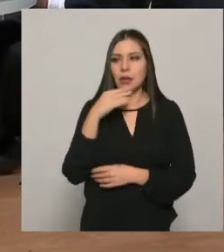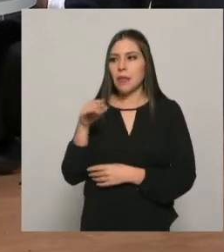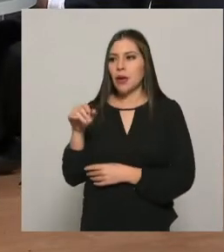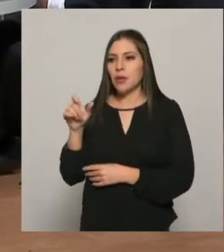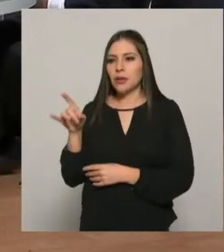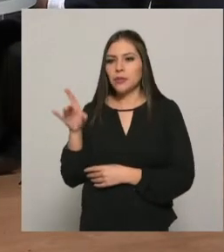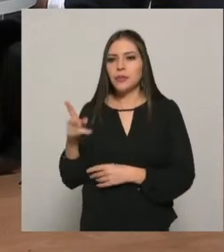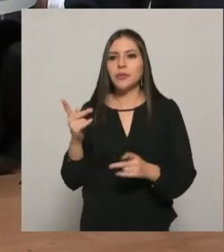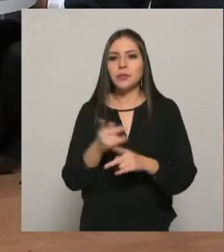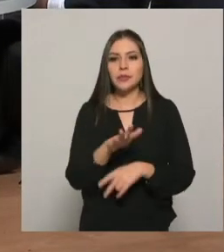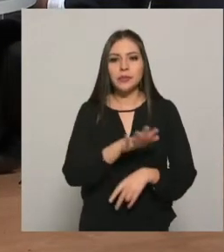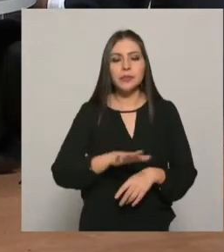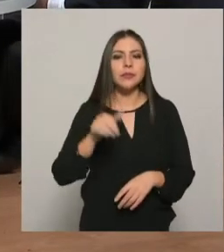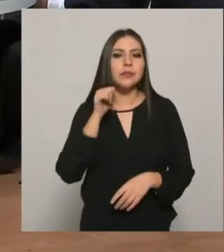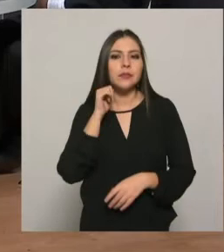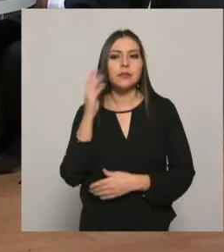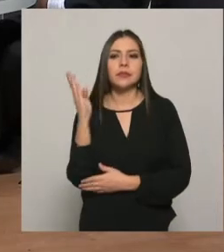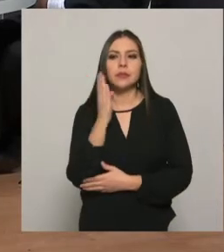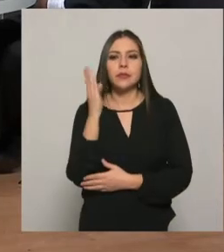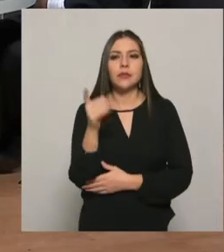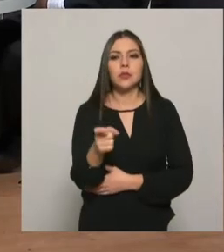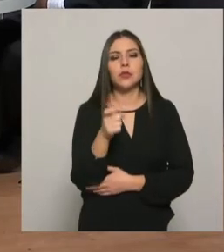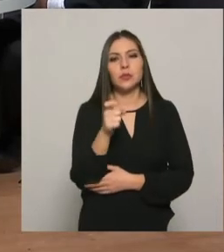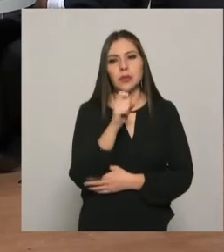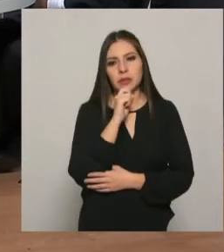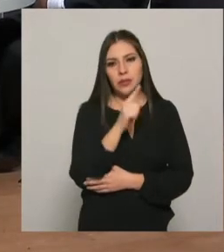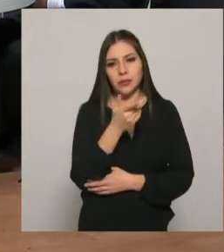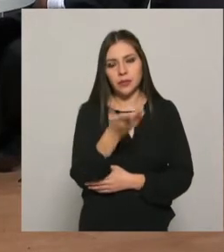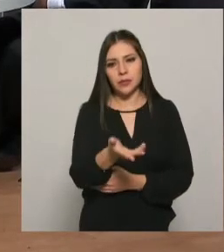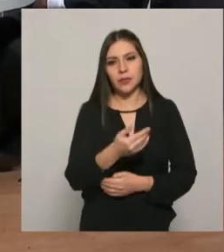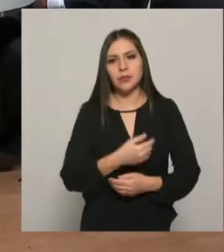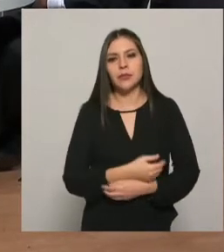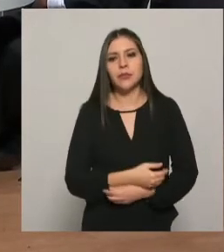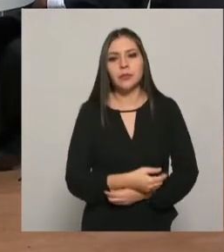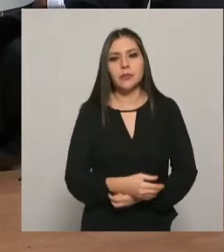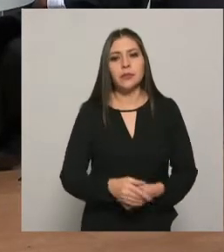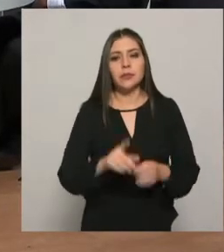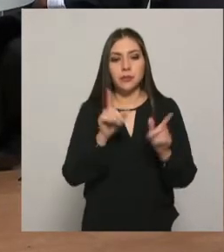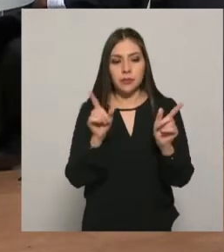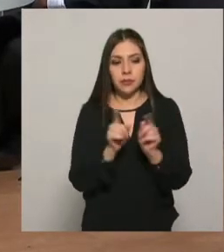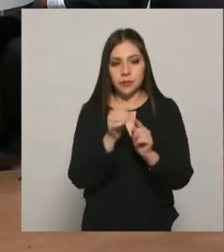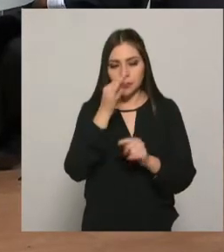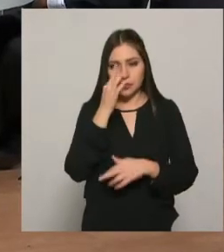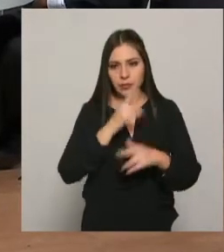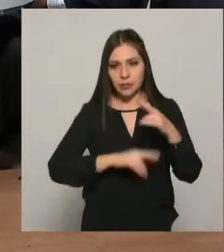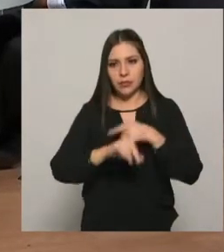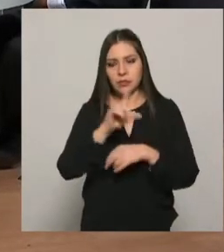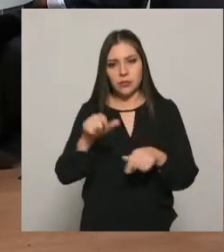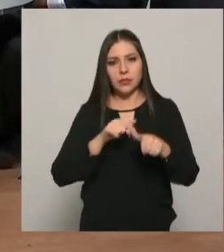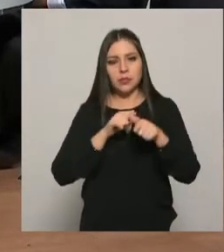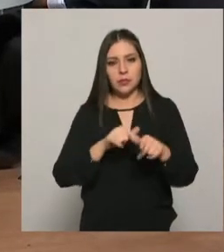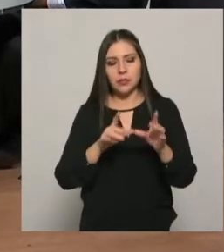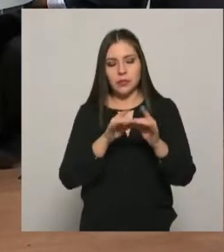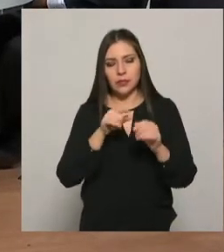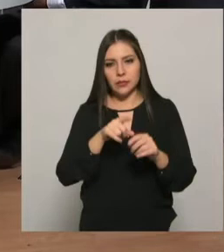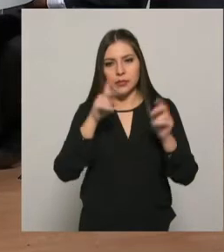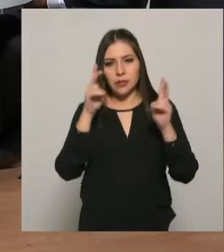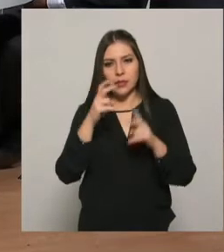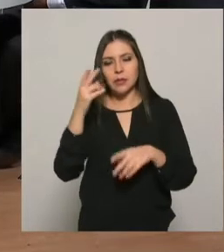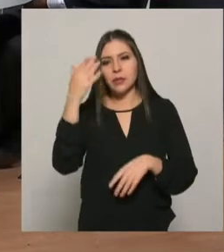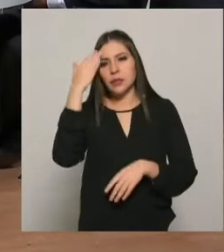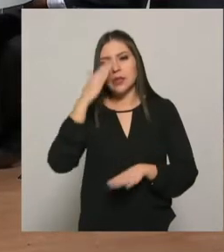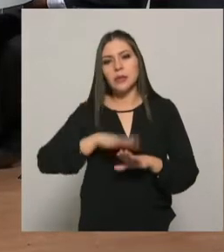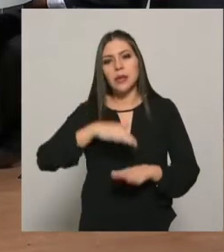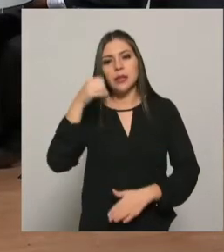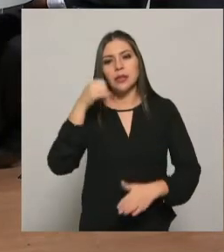vive en Azcapotzalco y en Milpalta, y Xochimilco pues no se puede quedar atrás. Vamos a regresar de la pausa y seguimos este sentido para saber también más